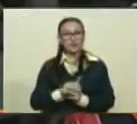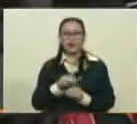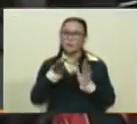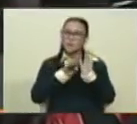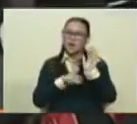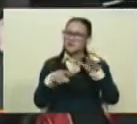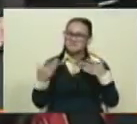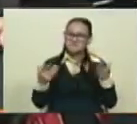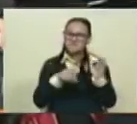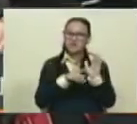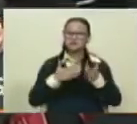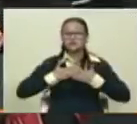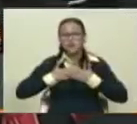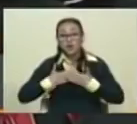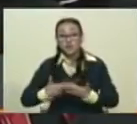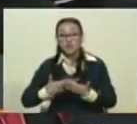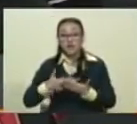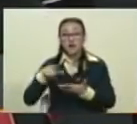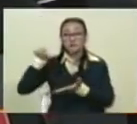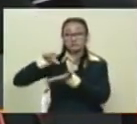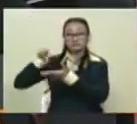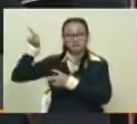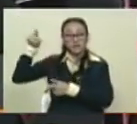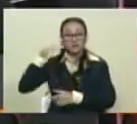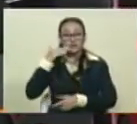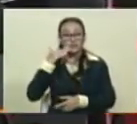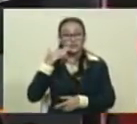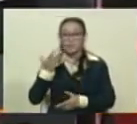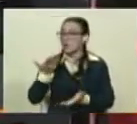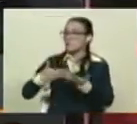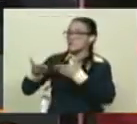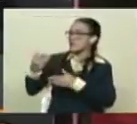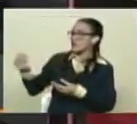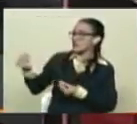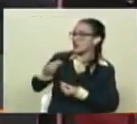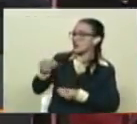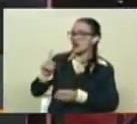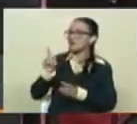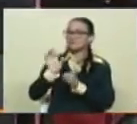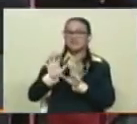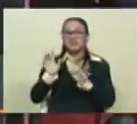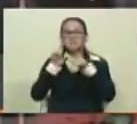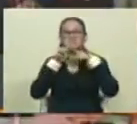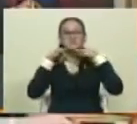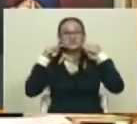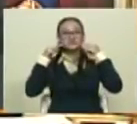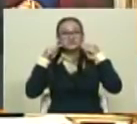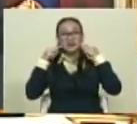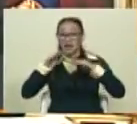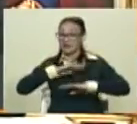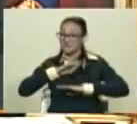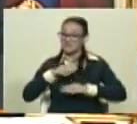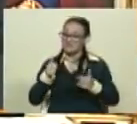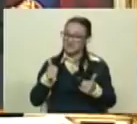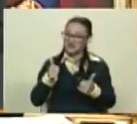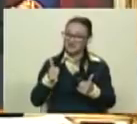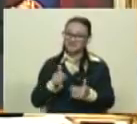programa solidario sin pedir nada a cambio, solamente una sonrisa de satisfacción por la